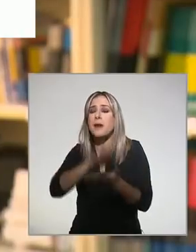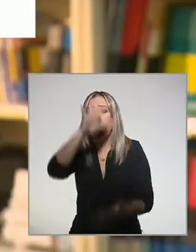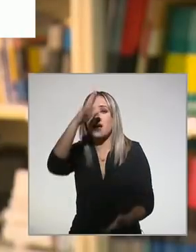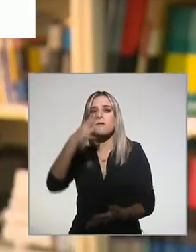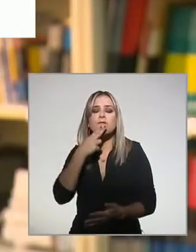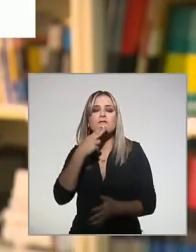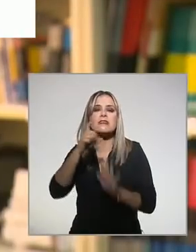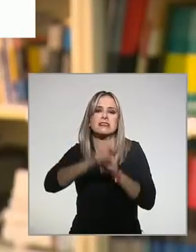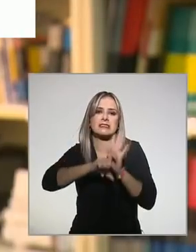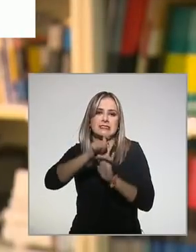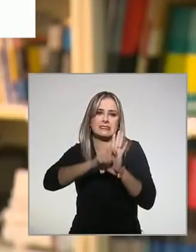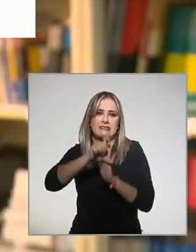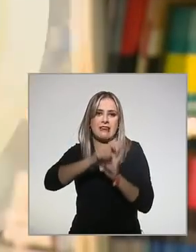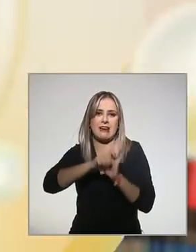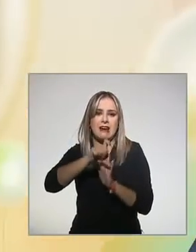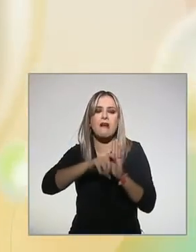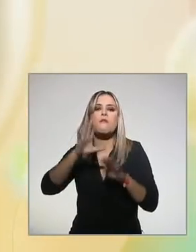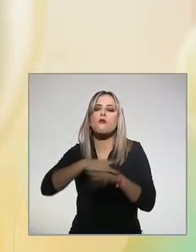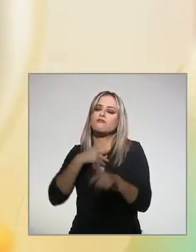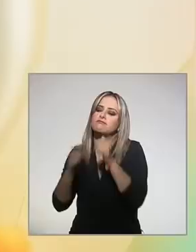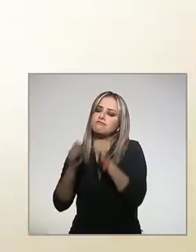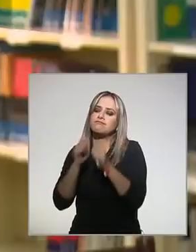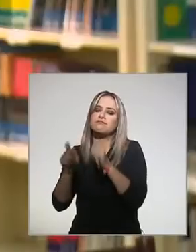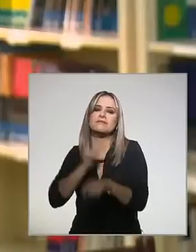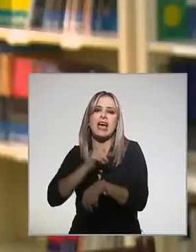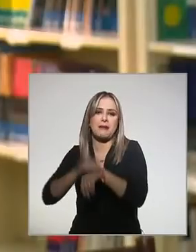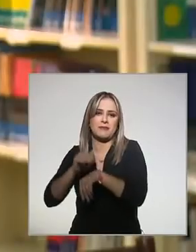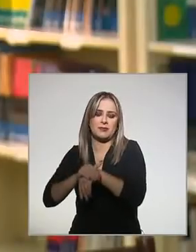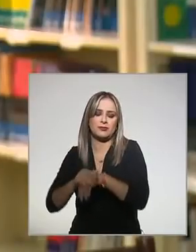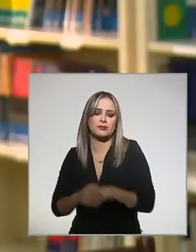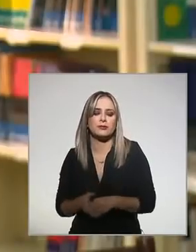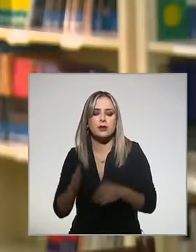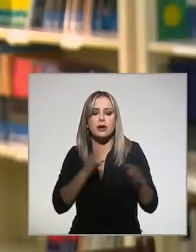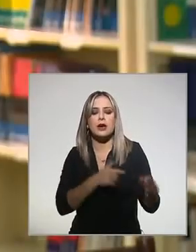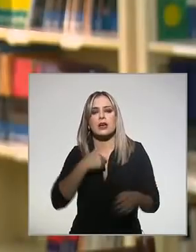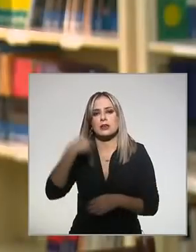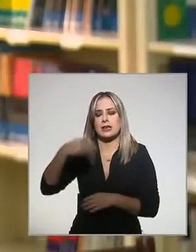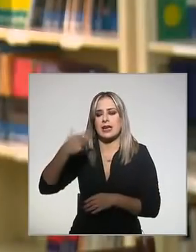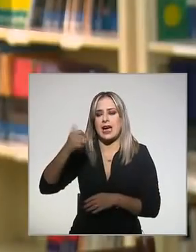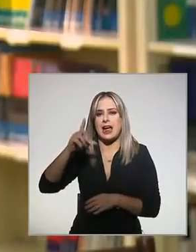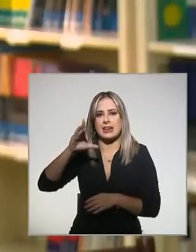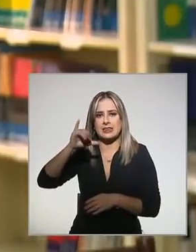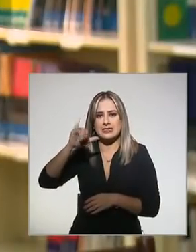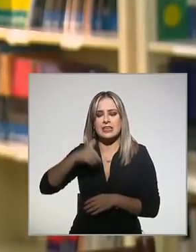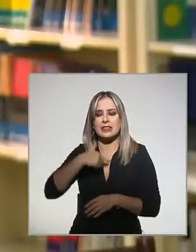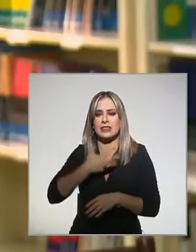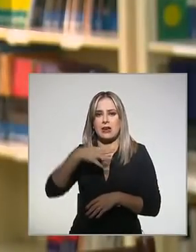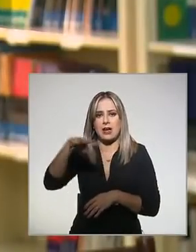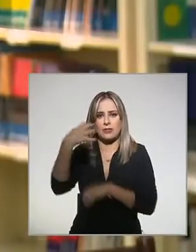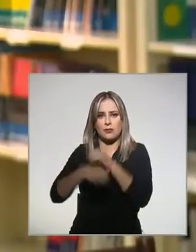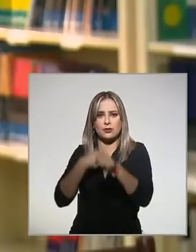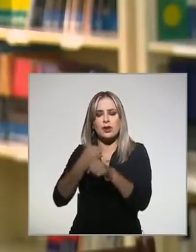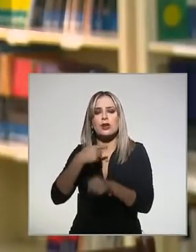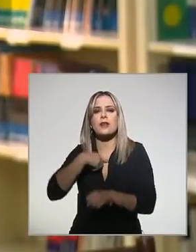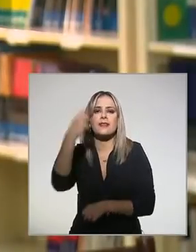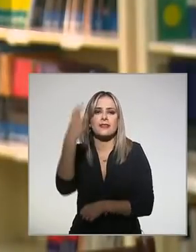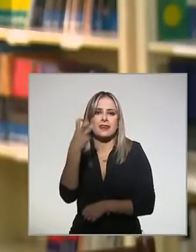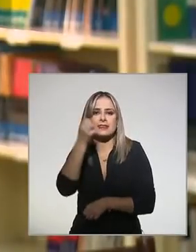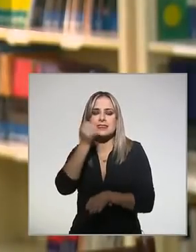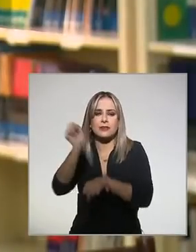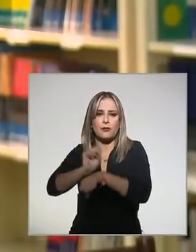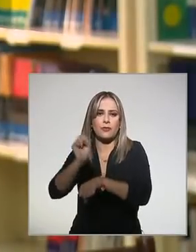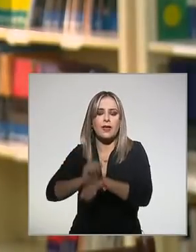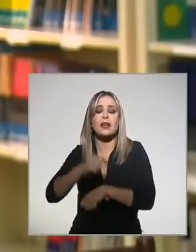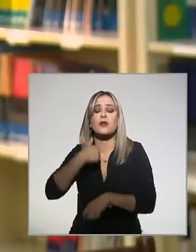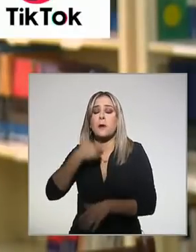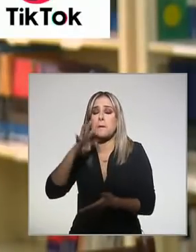es Instagram, porque hablo con mis amigos. Mi nombre es Carol Soto Galicia, tengo 14 años y voy en tercero de secundaria. Pues la